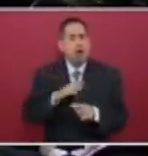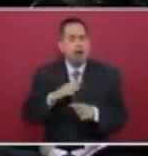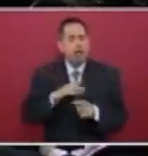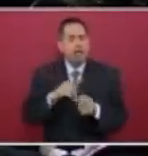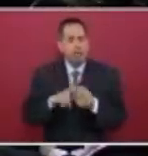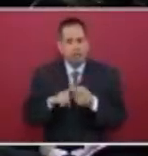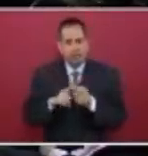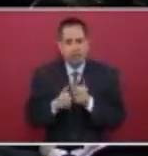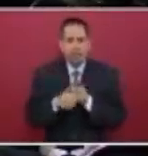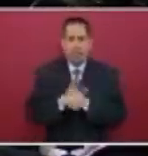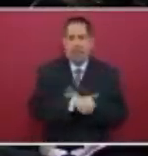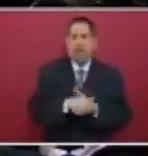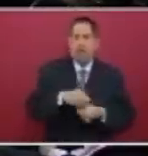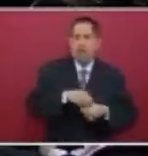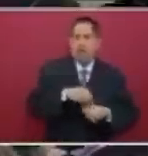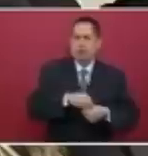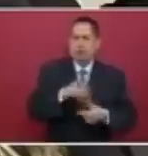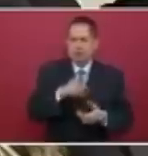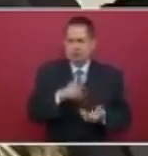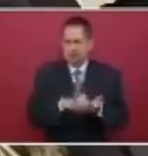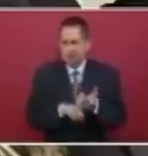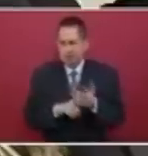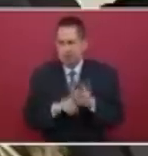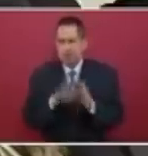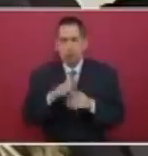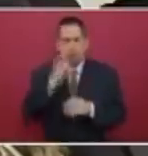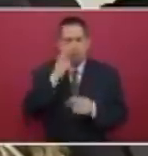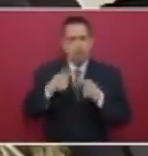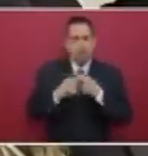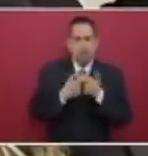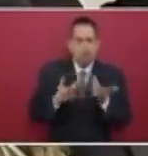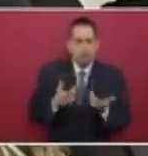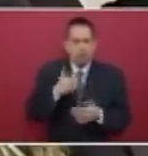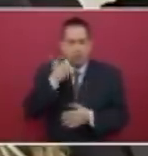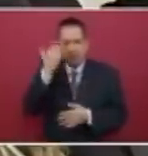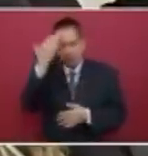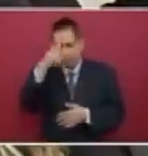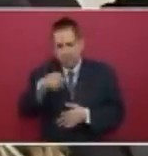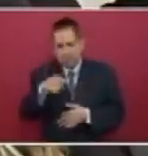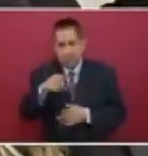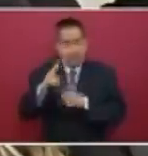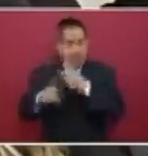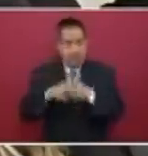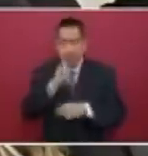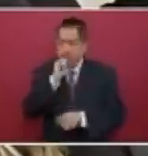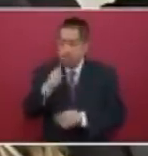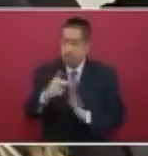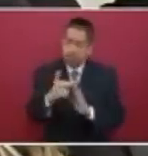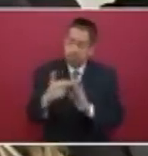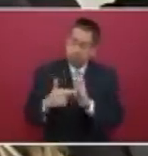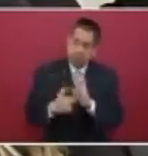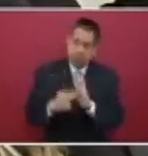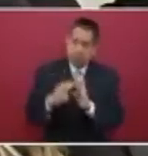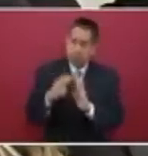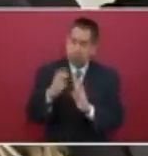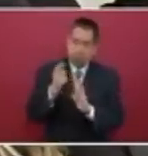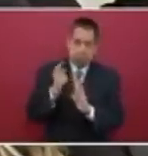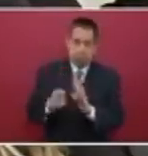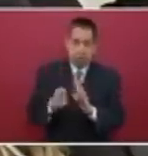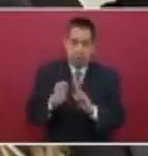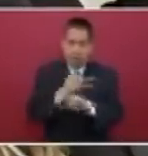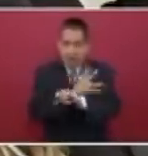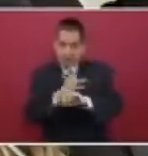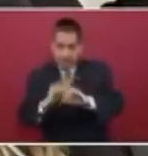oculta la información patrimonial y de conflicto de interés quisiera saber si con ellos va a aplicar también esta regla de si no